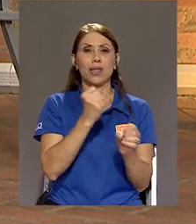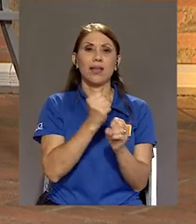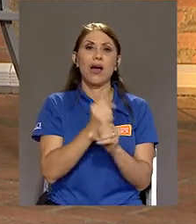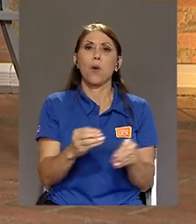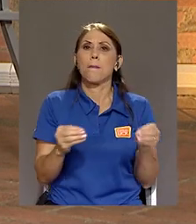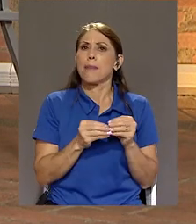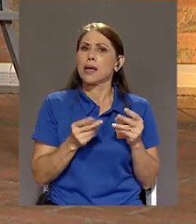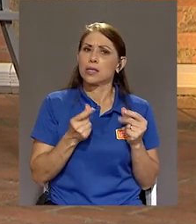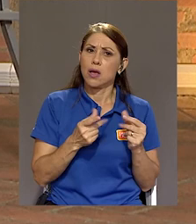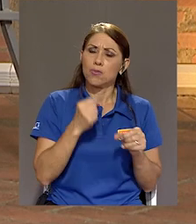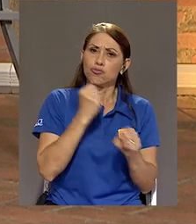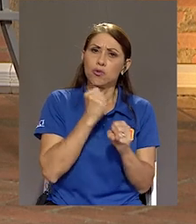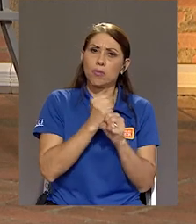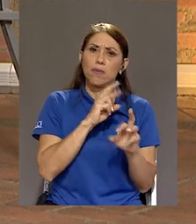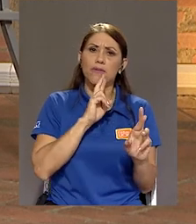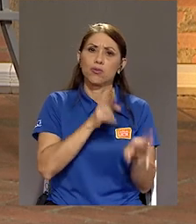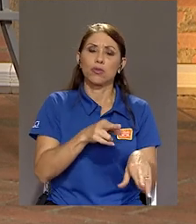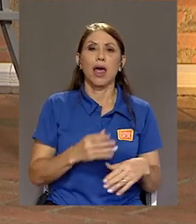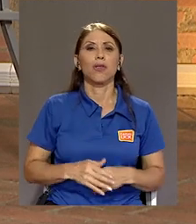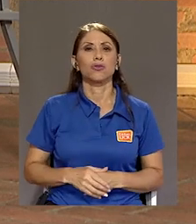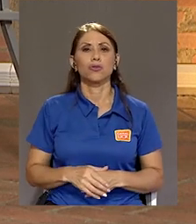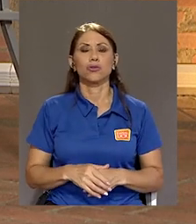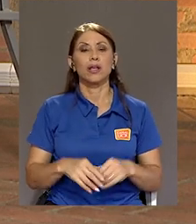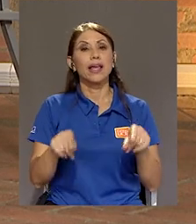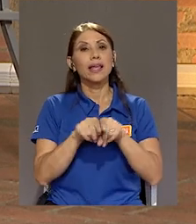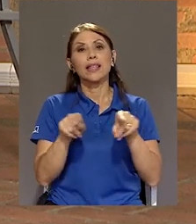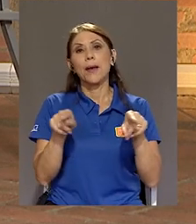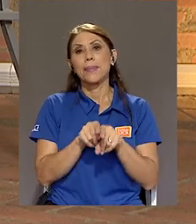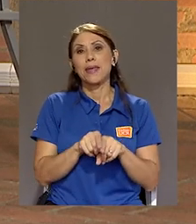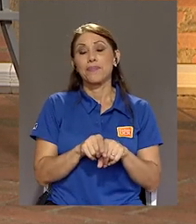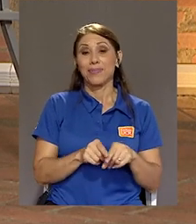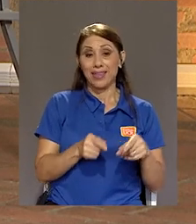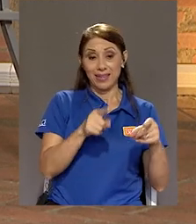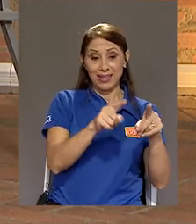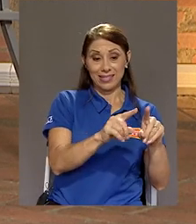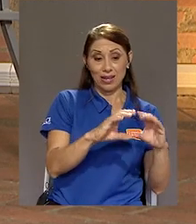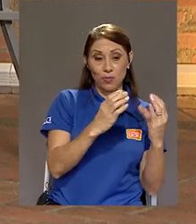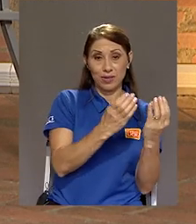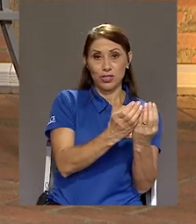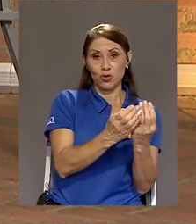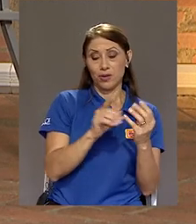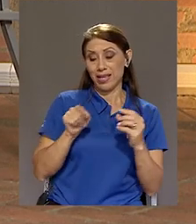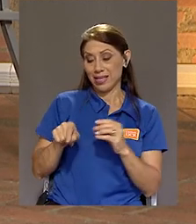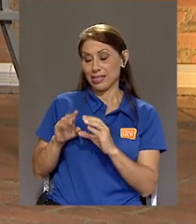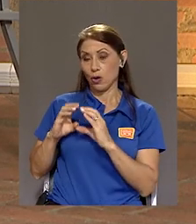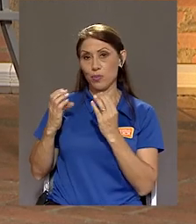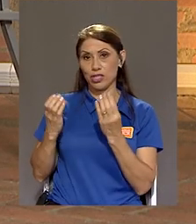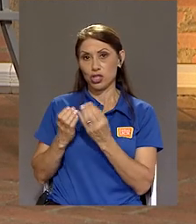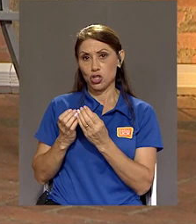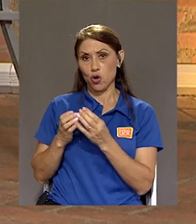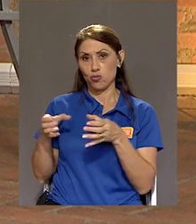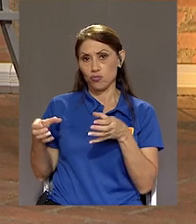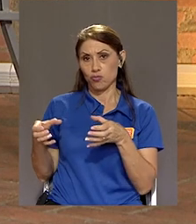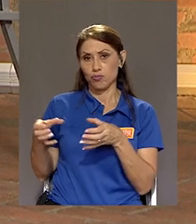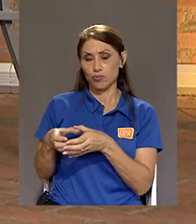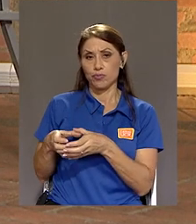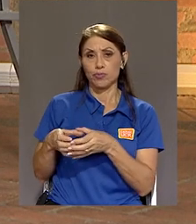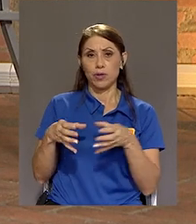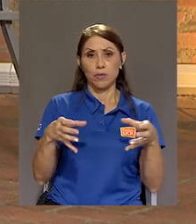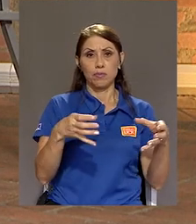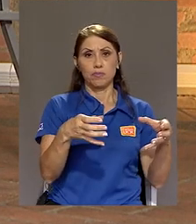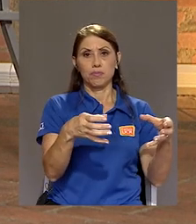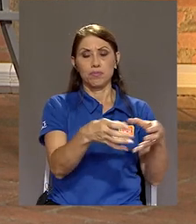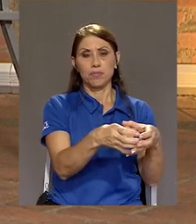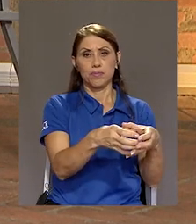ser más eficaz en sus resultados. Y por otro lado, porque cada una de las 2 comisiones, la comisión o el equipo de trabajo que